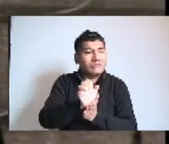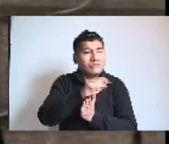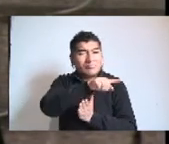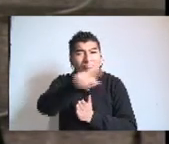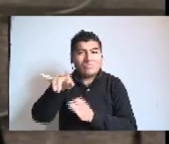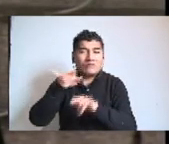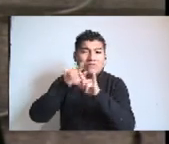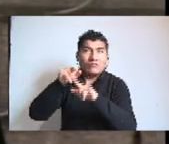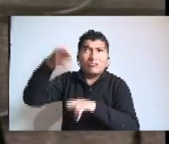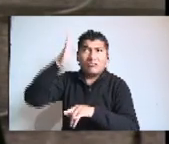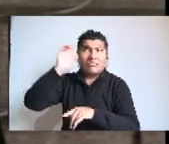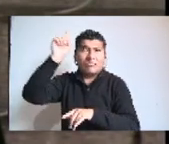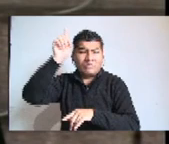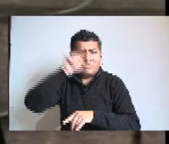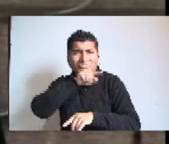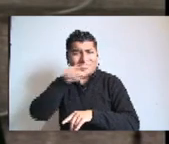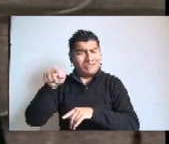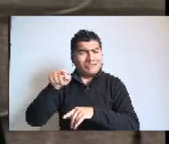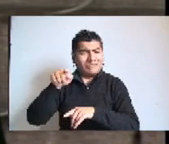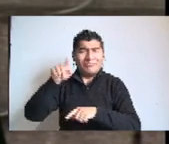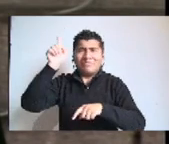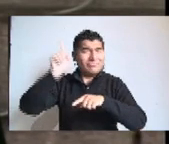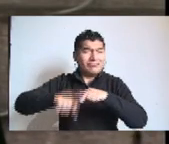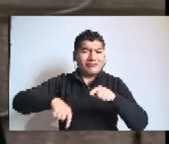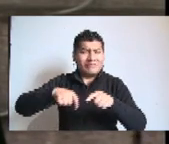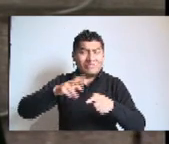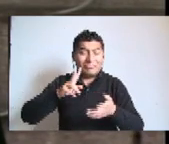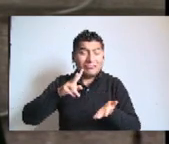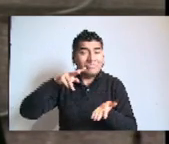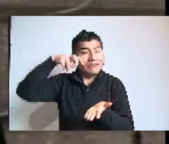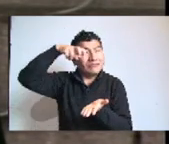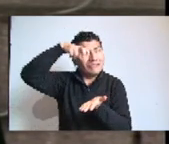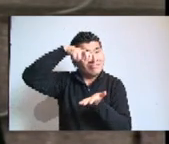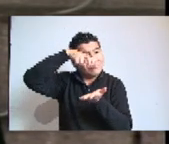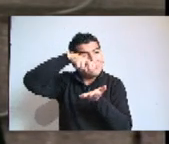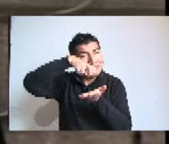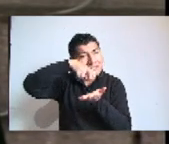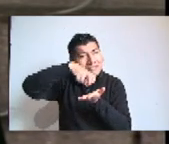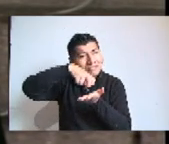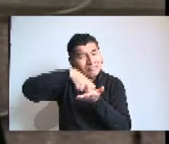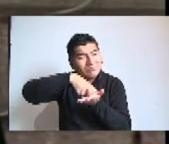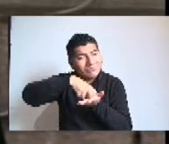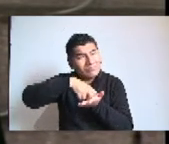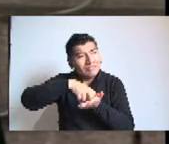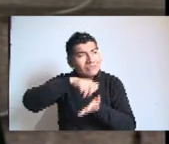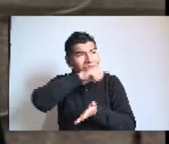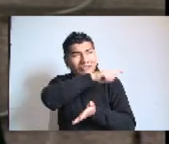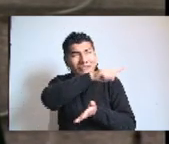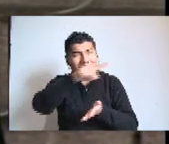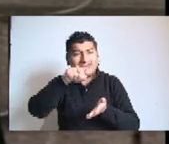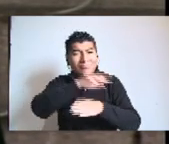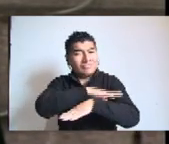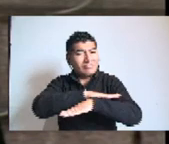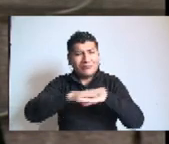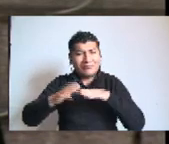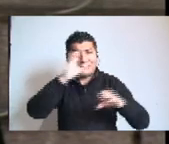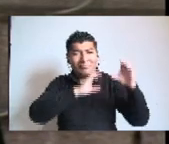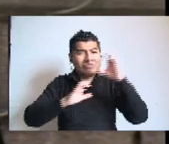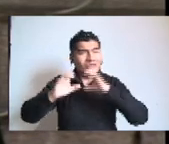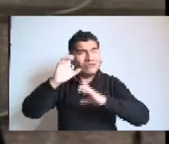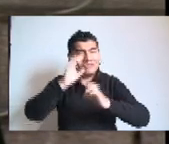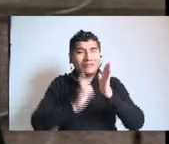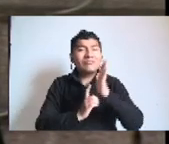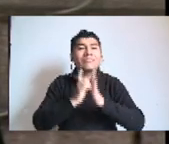Dios. No podemos arrodillarnos delante ofrecimientos que no buscan el desarrollo